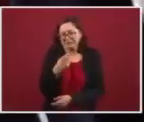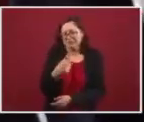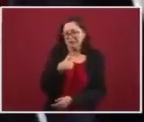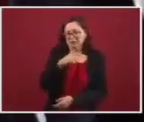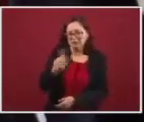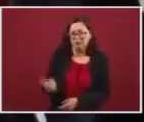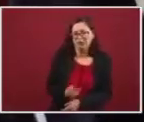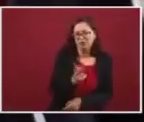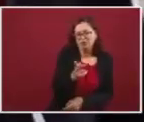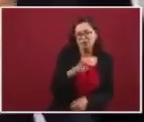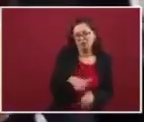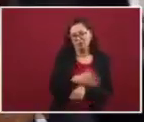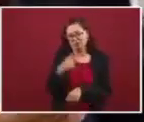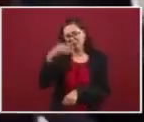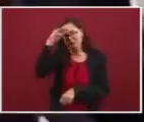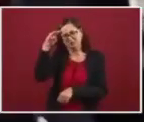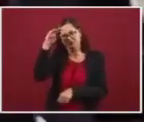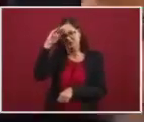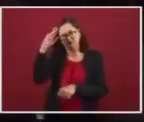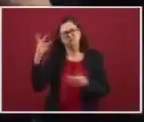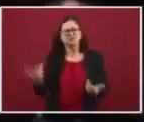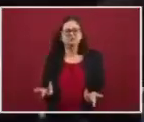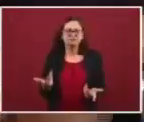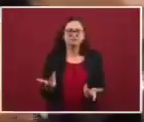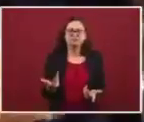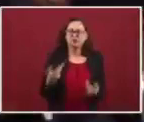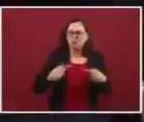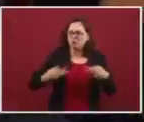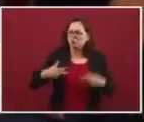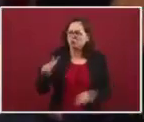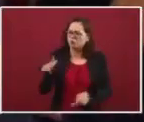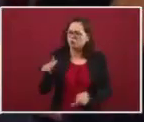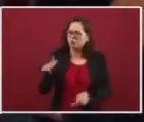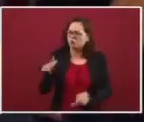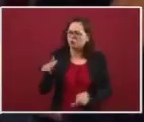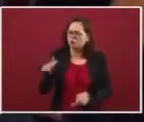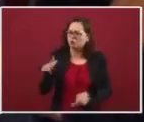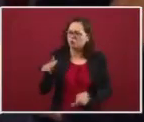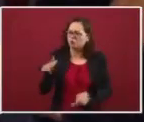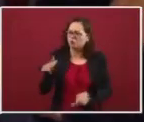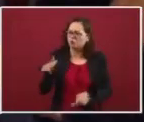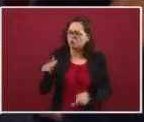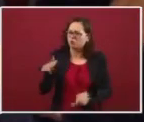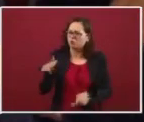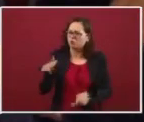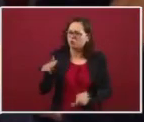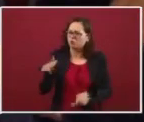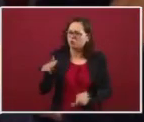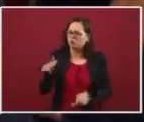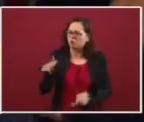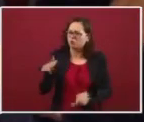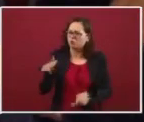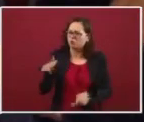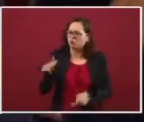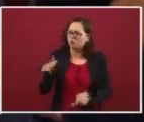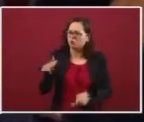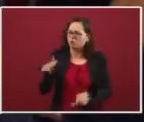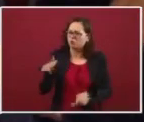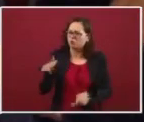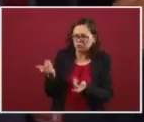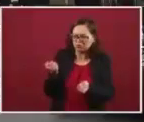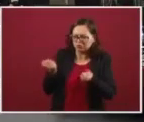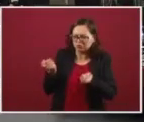imagino que para el gobierno sí es importante que se mida la pobreza, pero que también se cuiden estas formas, ¿no? O no sé cuál es. Que vayan los 600